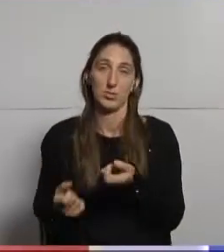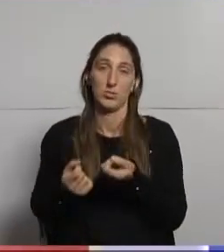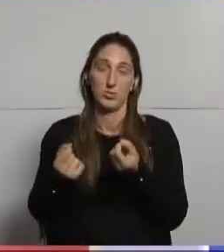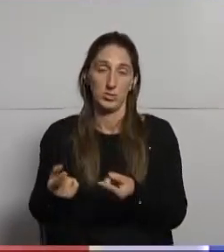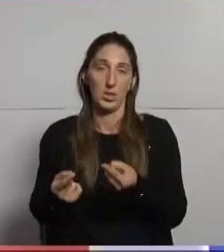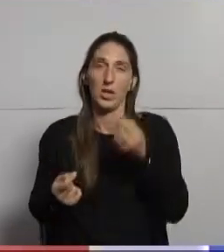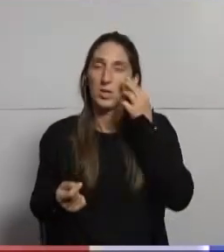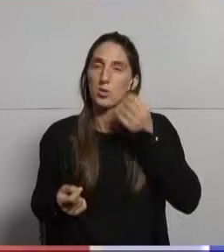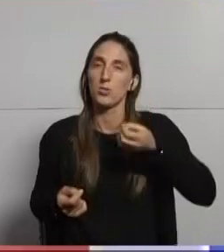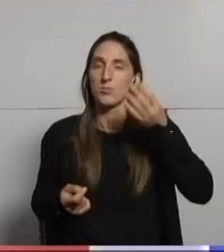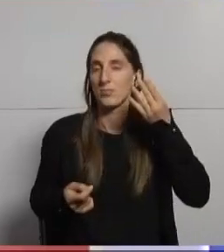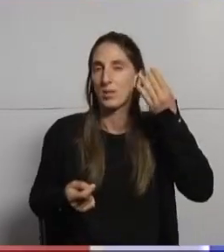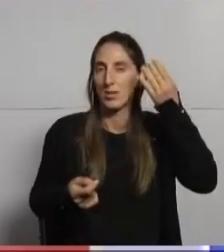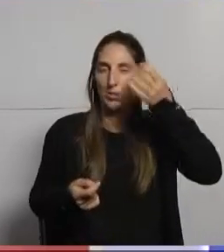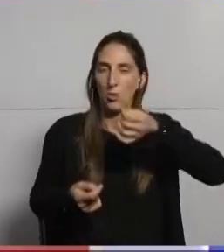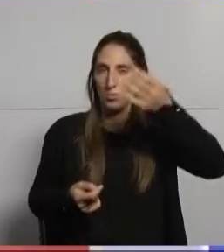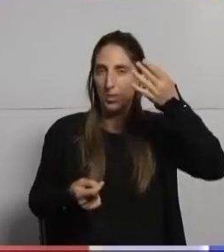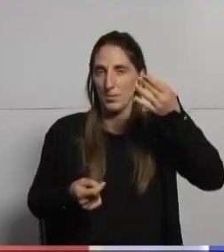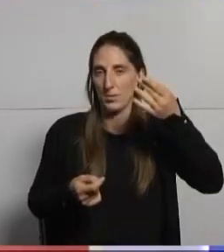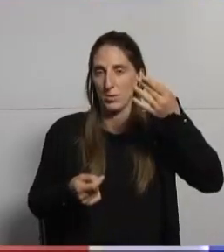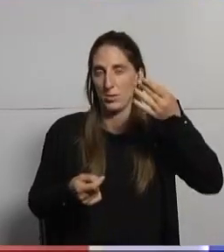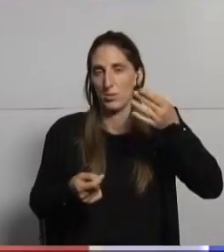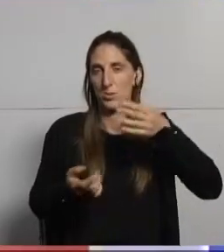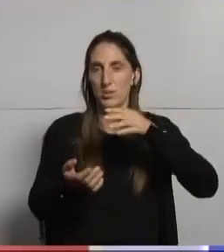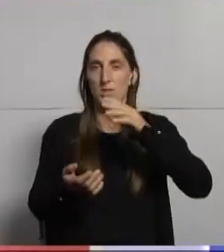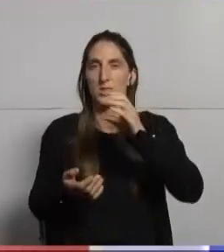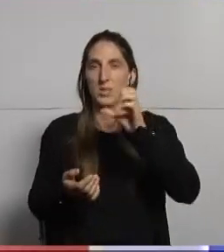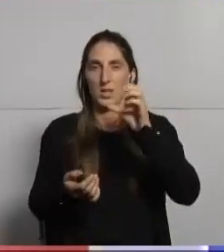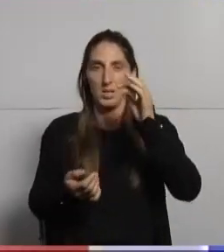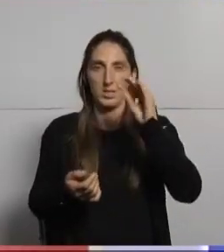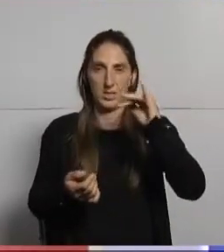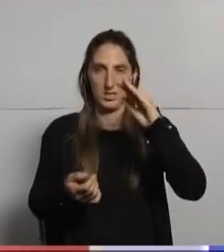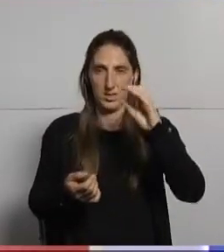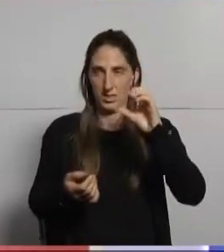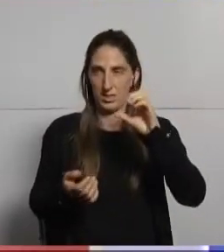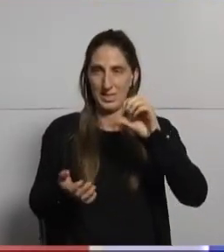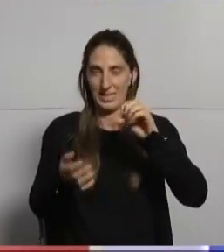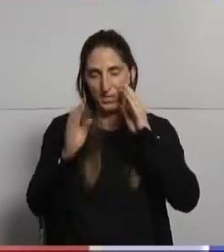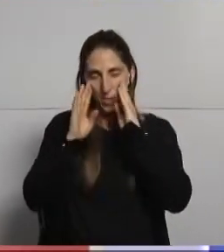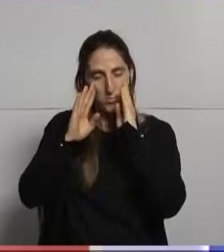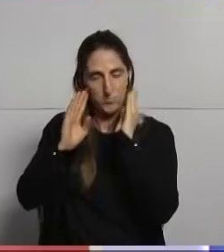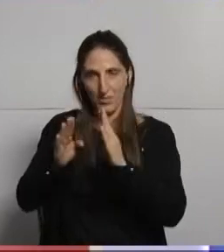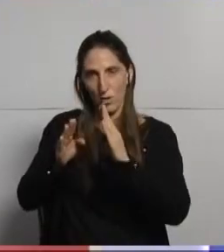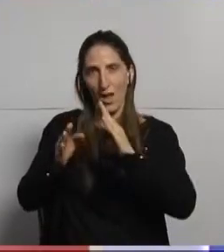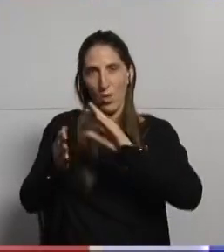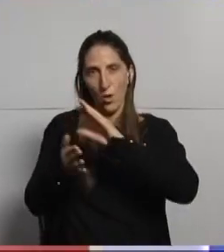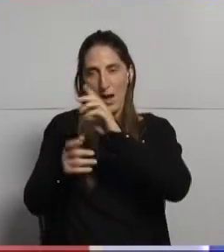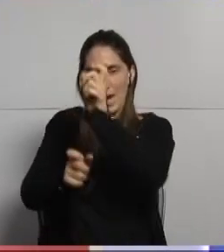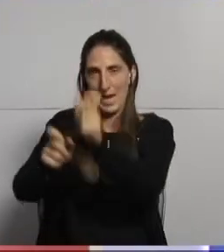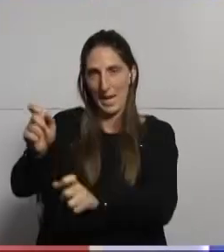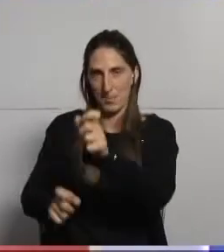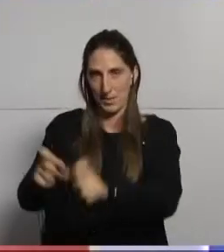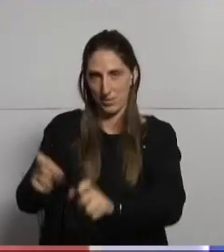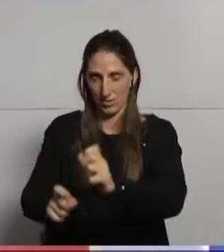el concepto, creando el concepto de citizen-centric, que viene a ser algo así como centrado en el cliente, de la misma forma que a veces hablamos